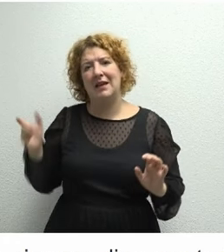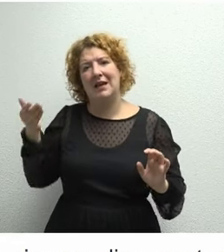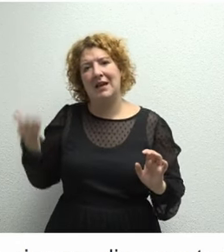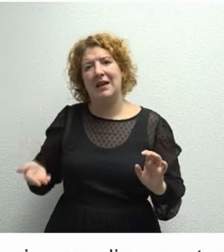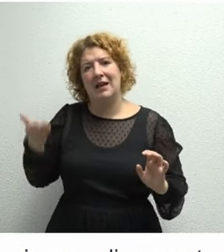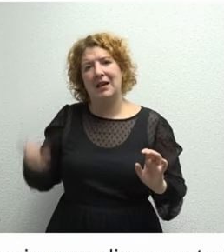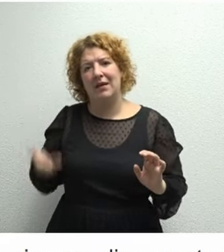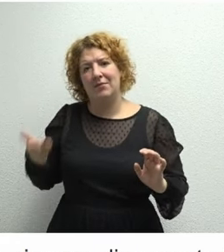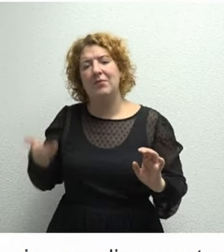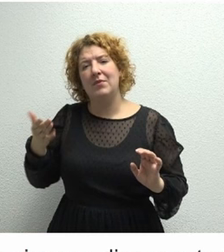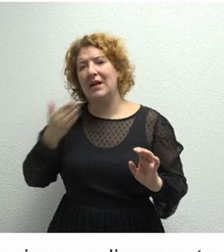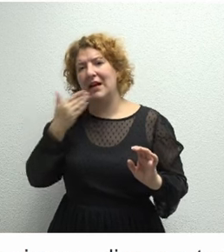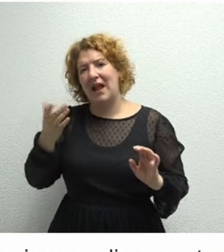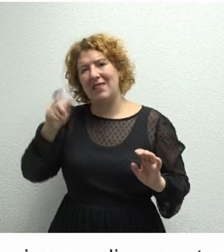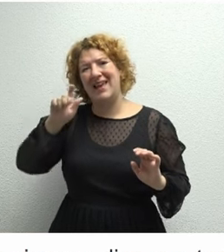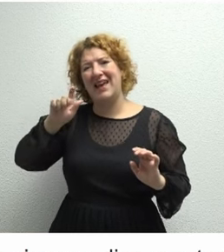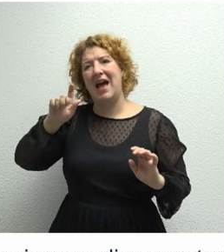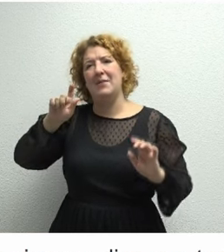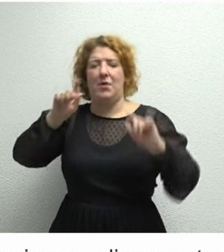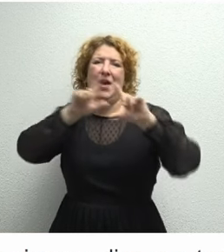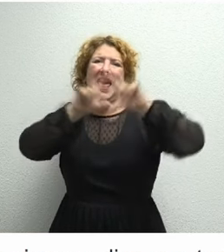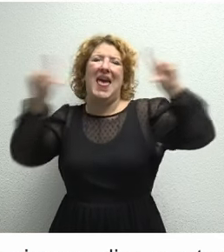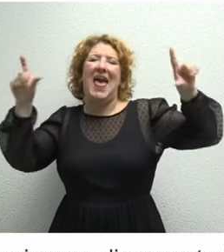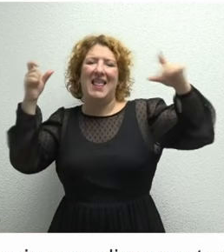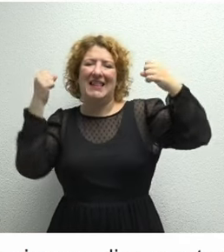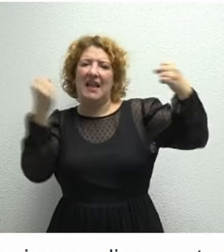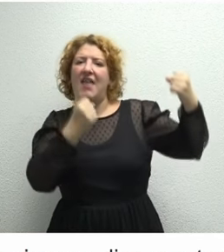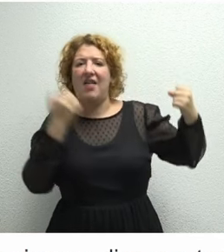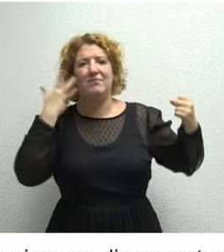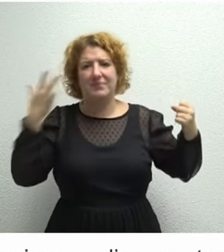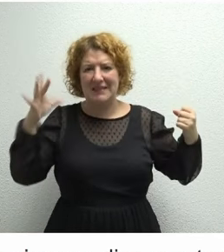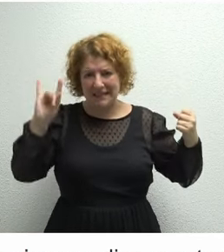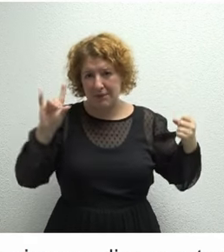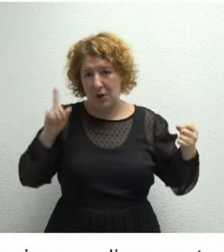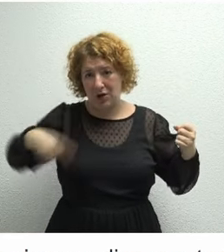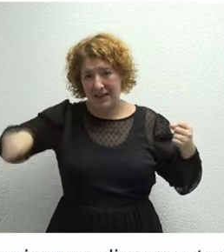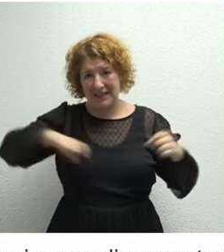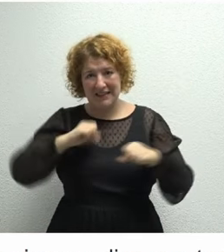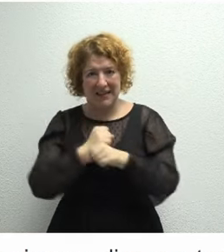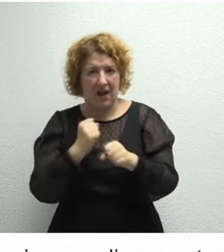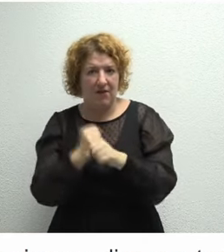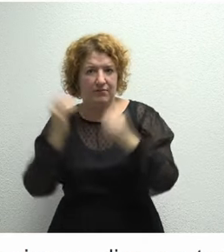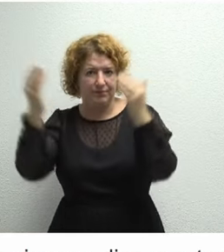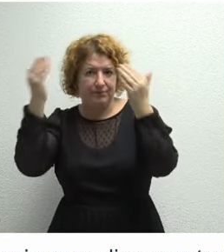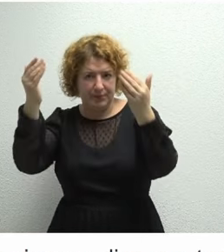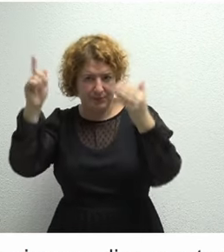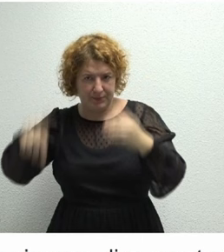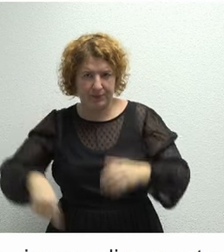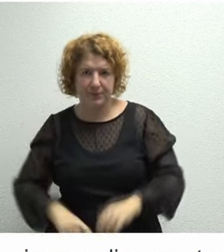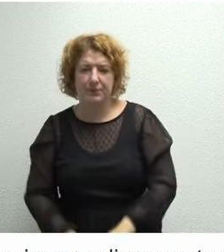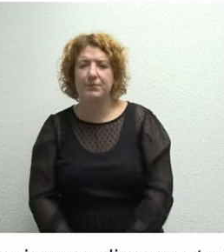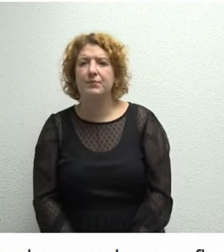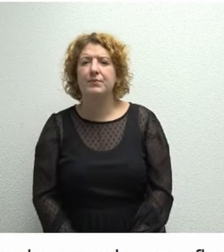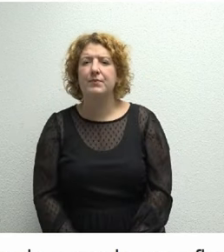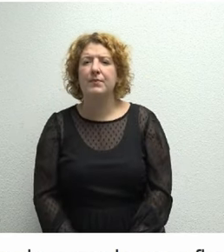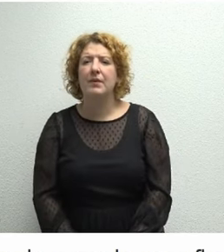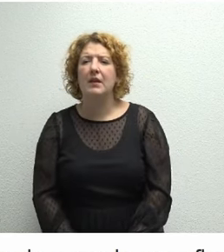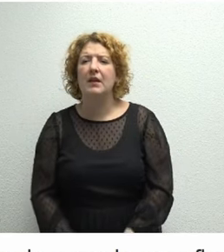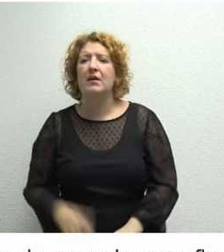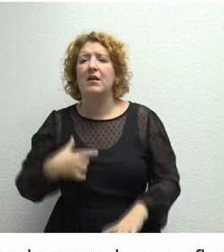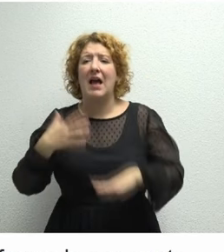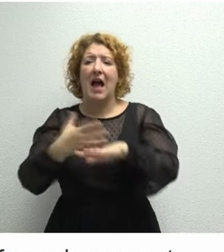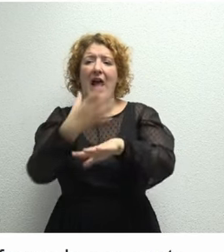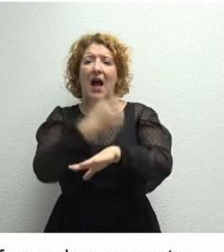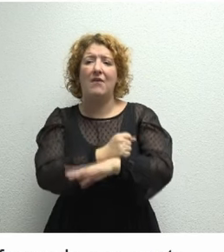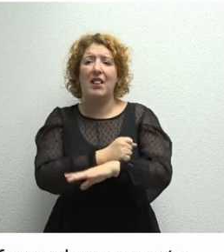está conformado por gente no eh Bueno ahí ya ya tengo la la diapo yo pertenezco al Cabildo de La